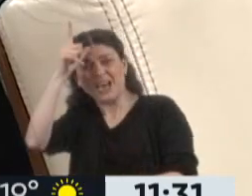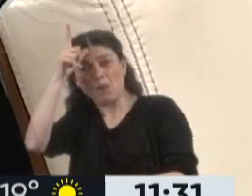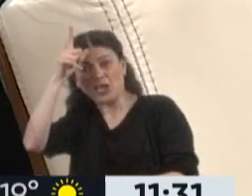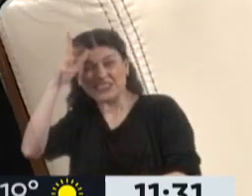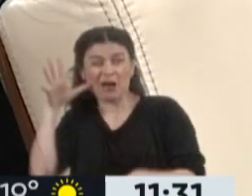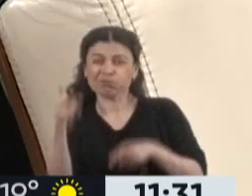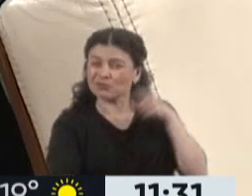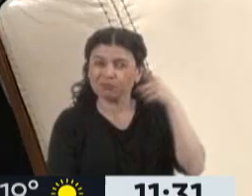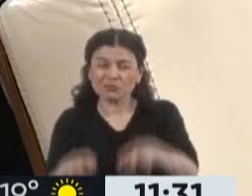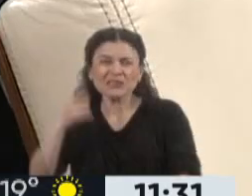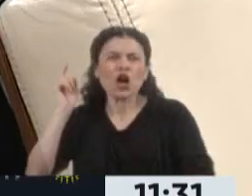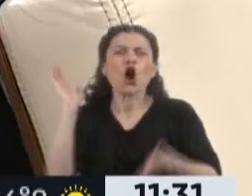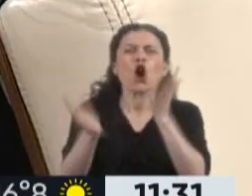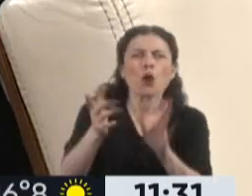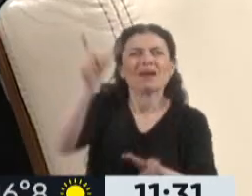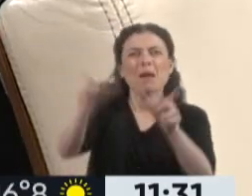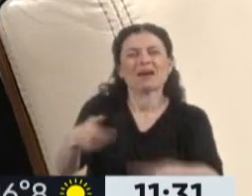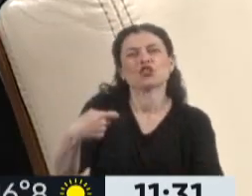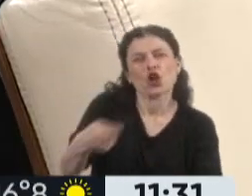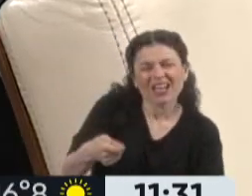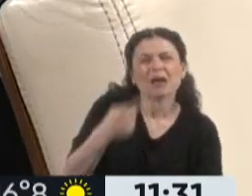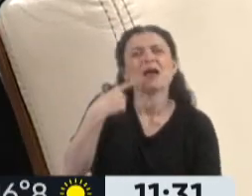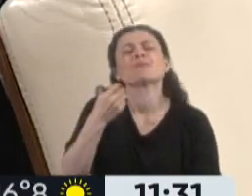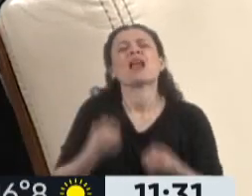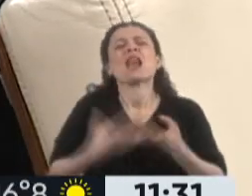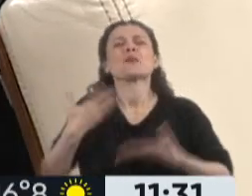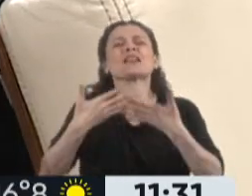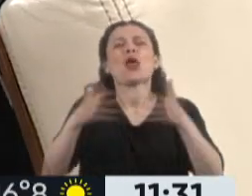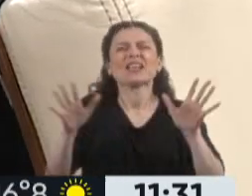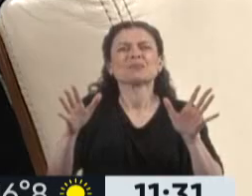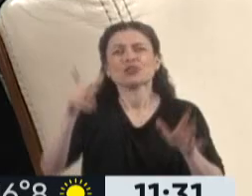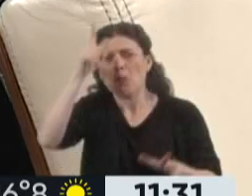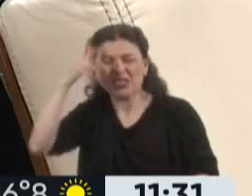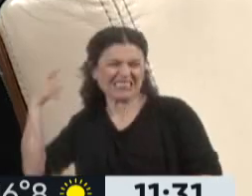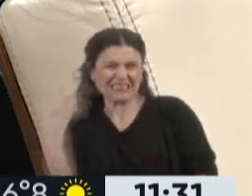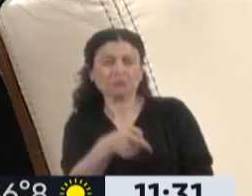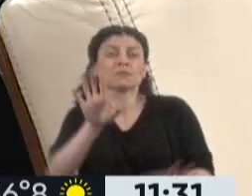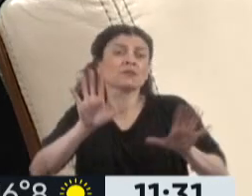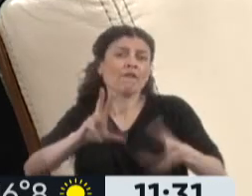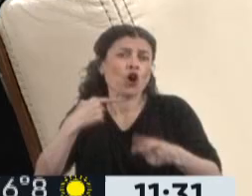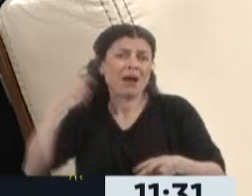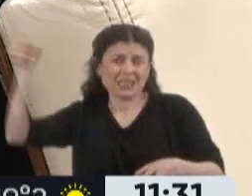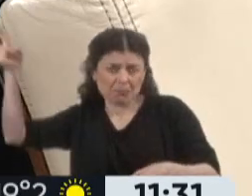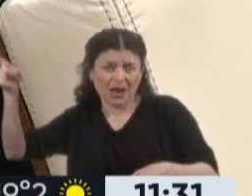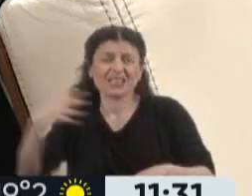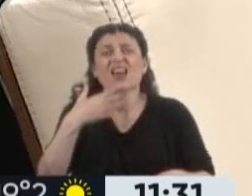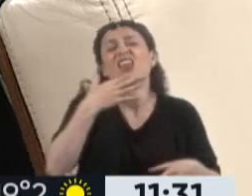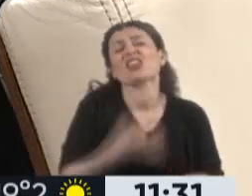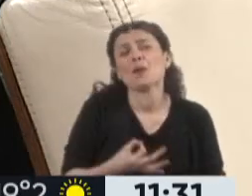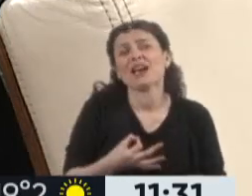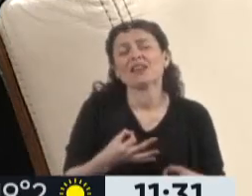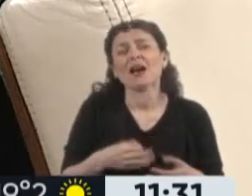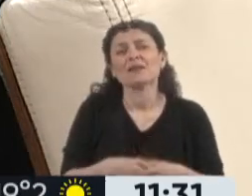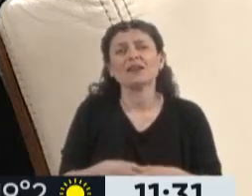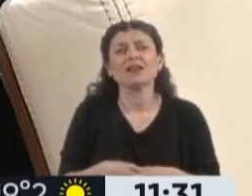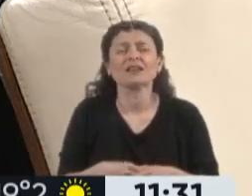para acallar actos de libertad de expresión en las manifestaciones contra la sede del Partido Socialista. Por eso, mandarle mi agradecimiento a la Fuerza y Cuerpo de Seguridad del